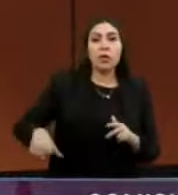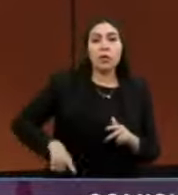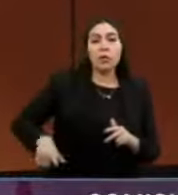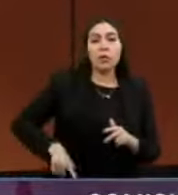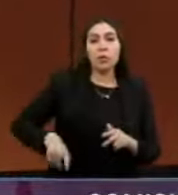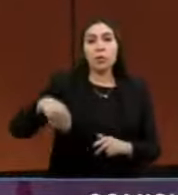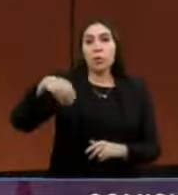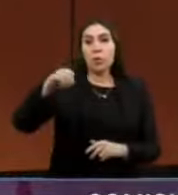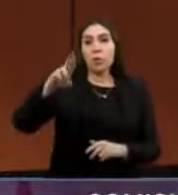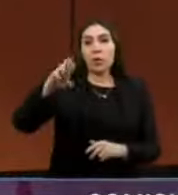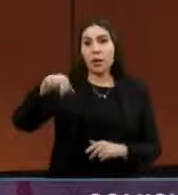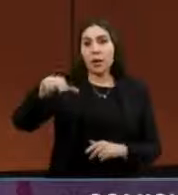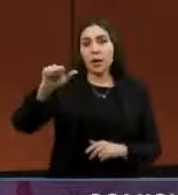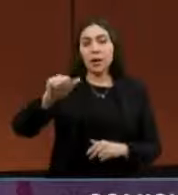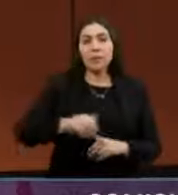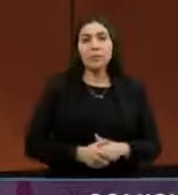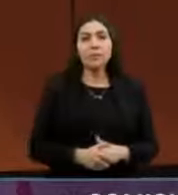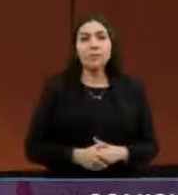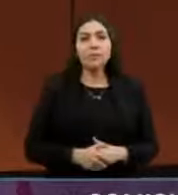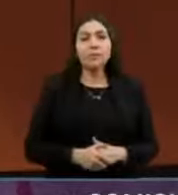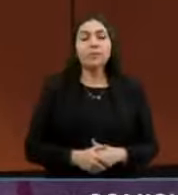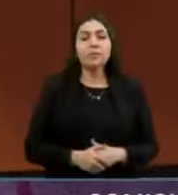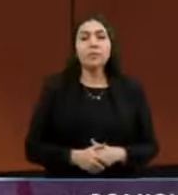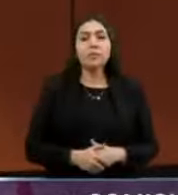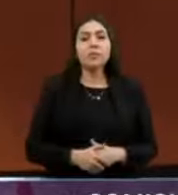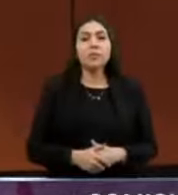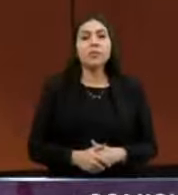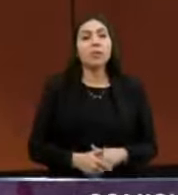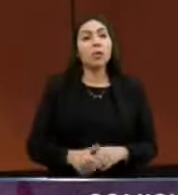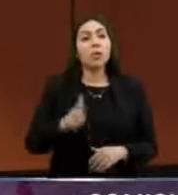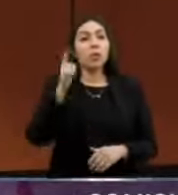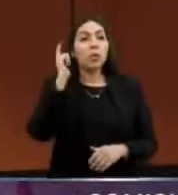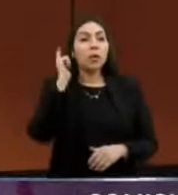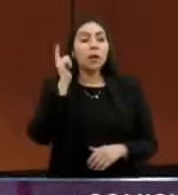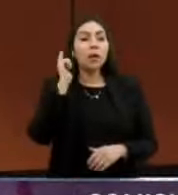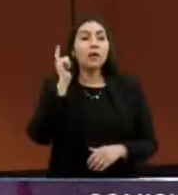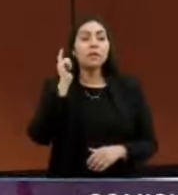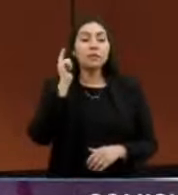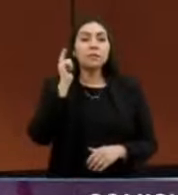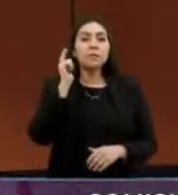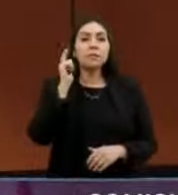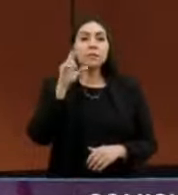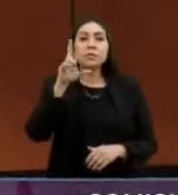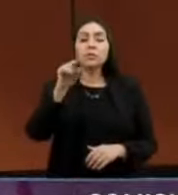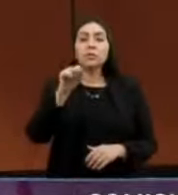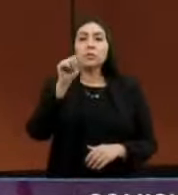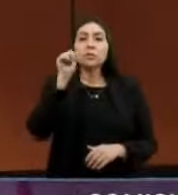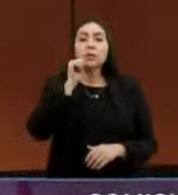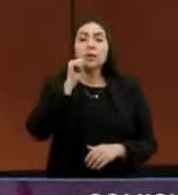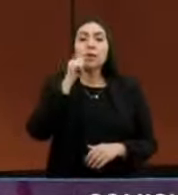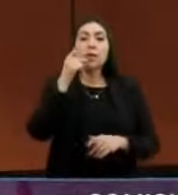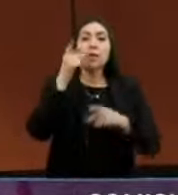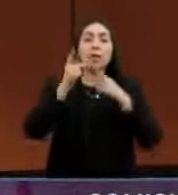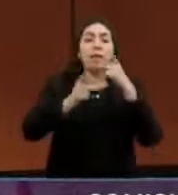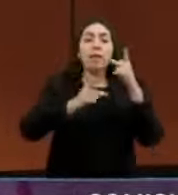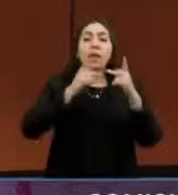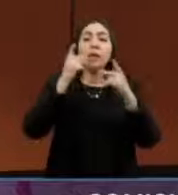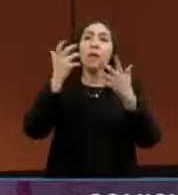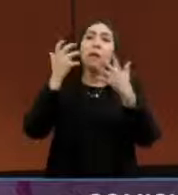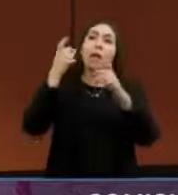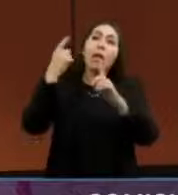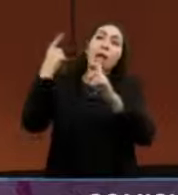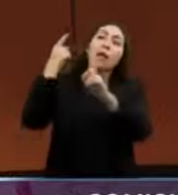Morena. Ojalá y dejaran de ideologizar tanto y defendieran